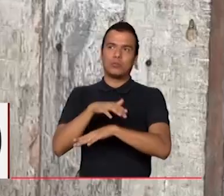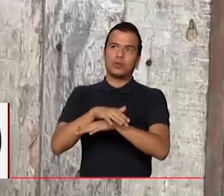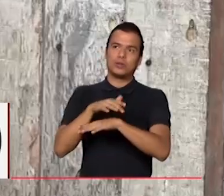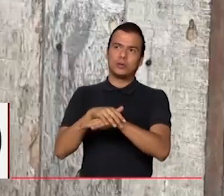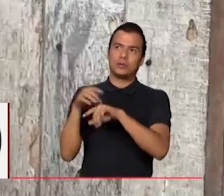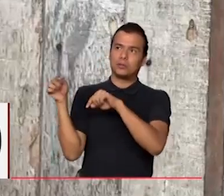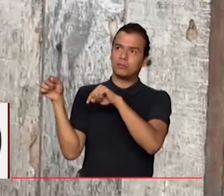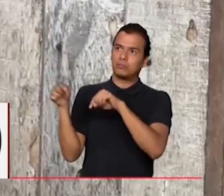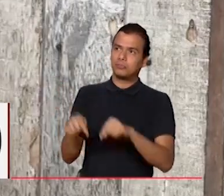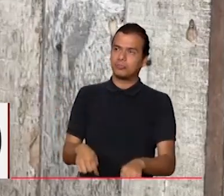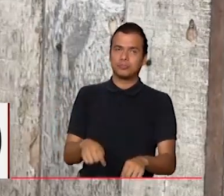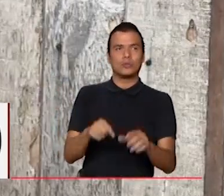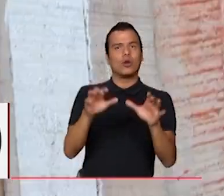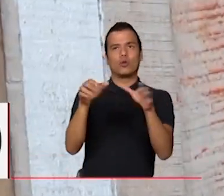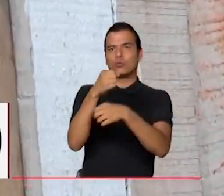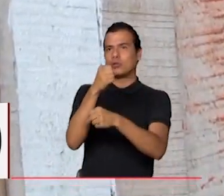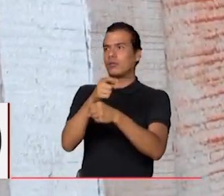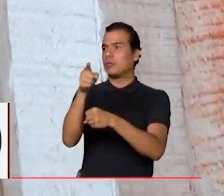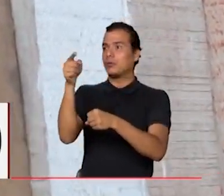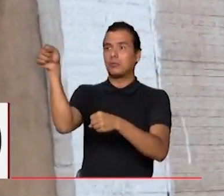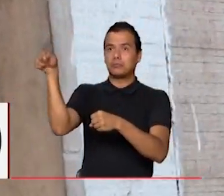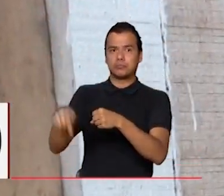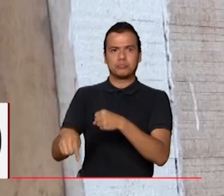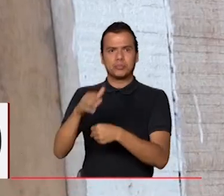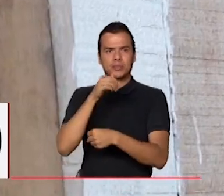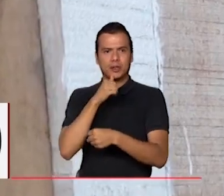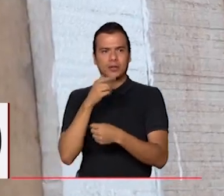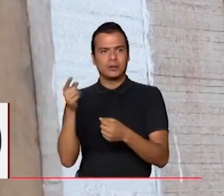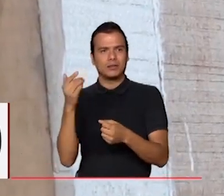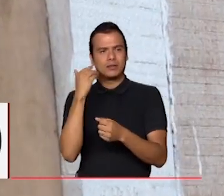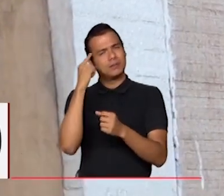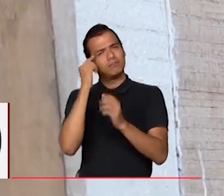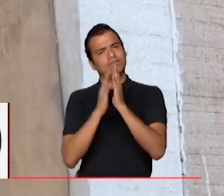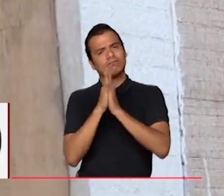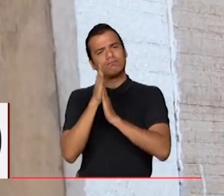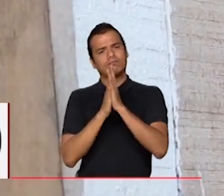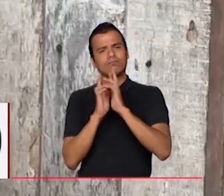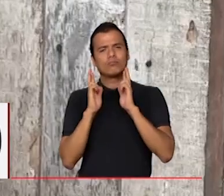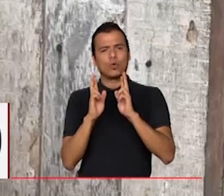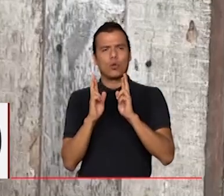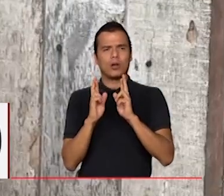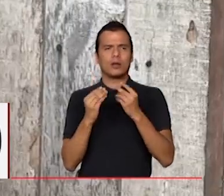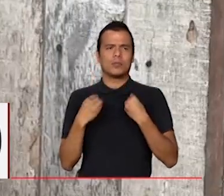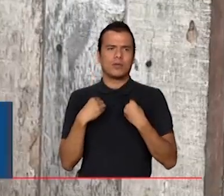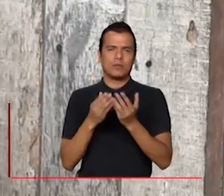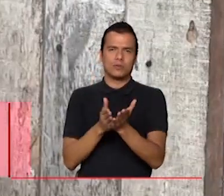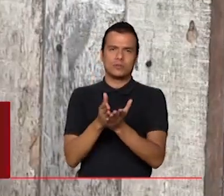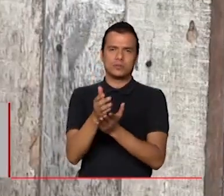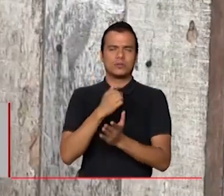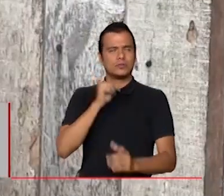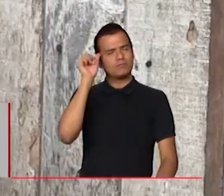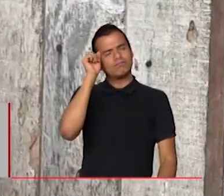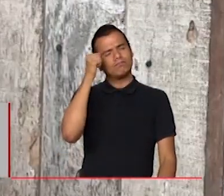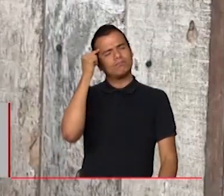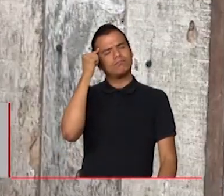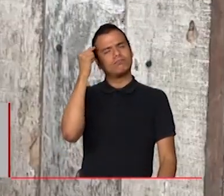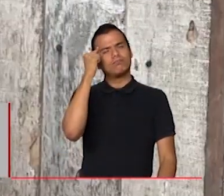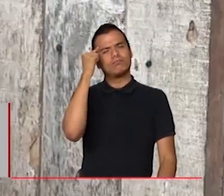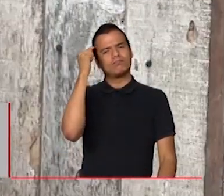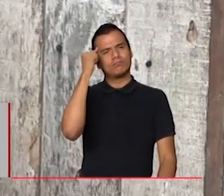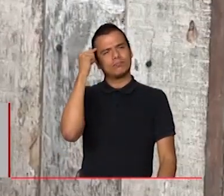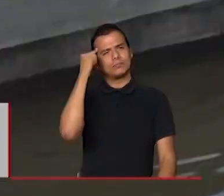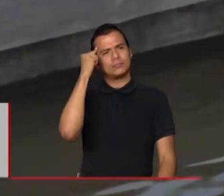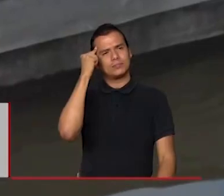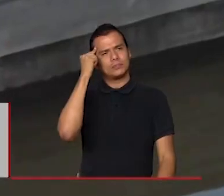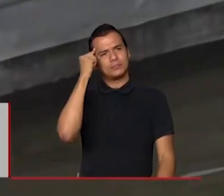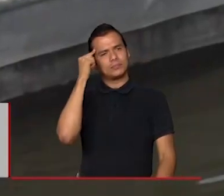demás entraron y él no entró. Bernardina no pierde las esperanzas de encontrarlo con vida. Y lo recuerdo mucho, a la hora